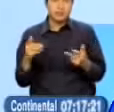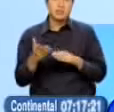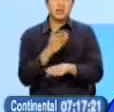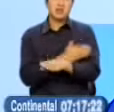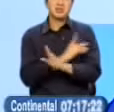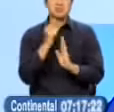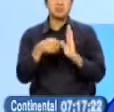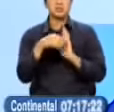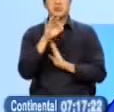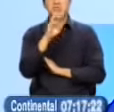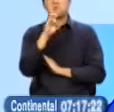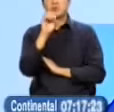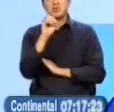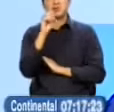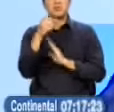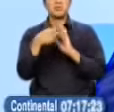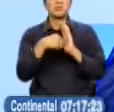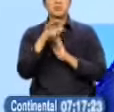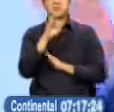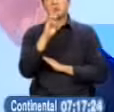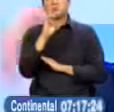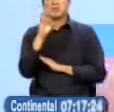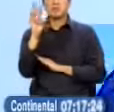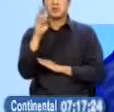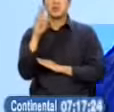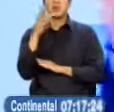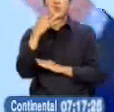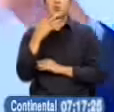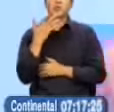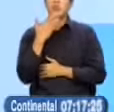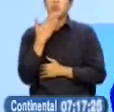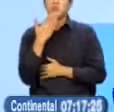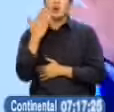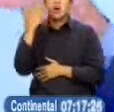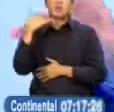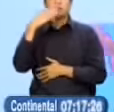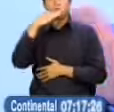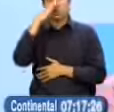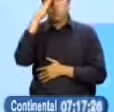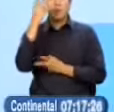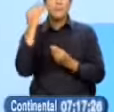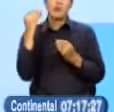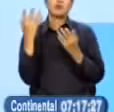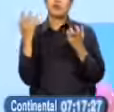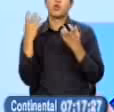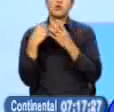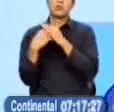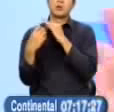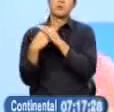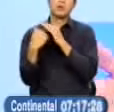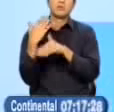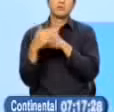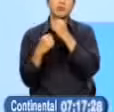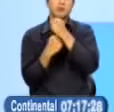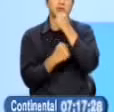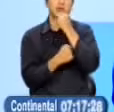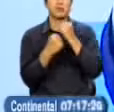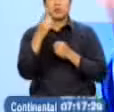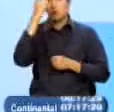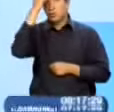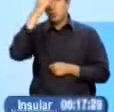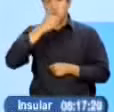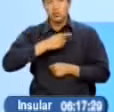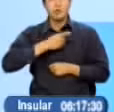60 de la ley de ajuste cubano del 66 que era para demostrar que el comunismo no servía para nada de todo el mundo quería salir huyendo de cuba luego en los 90 se fortalece a través de medidas